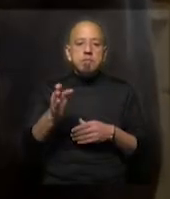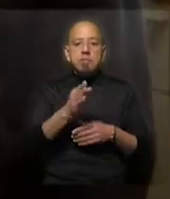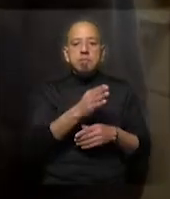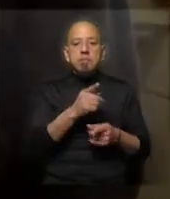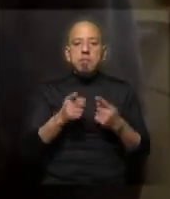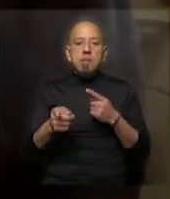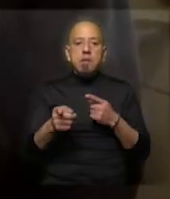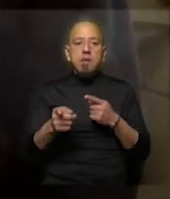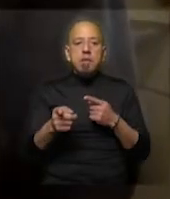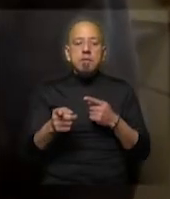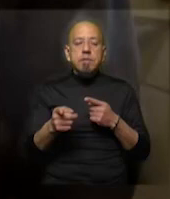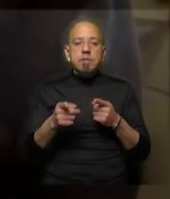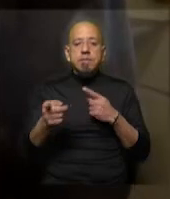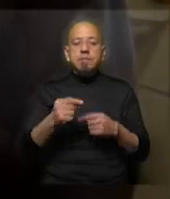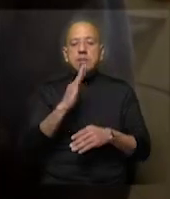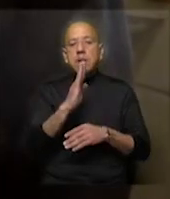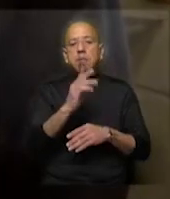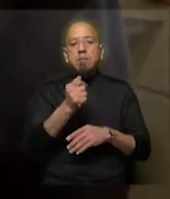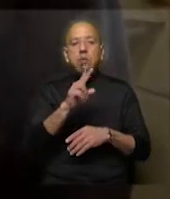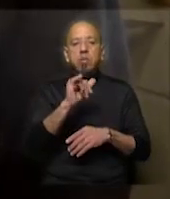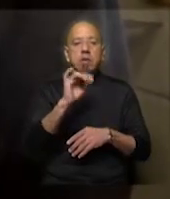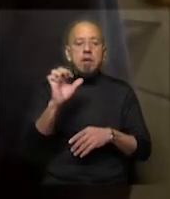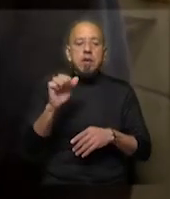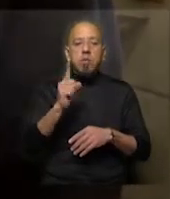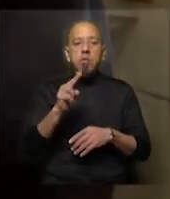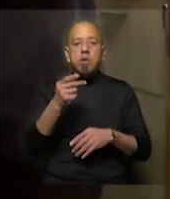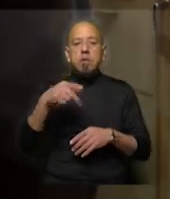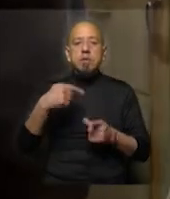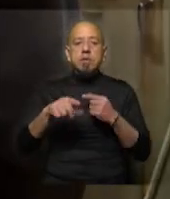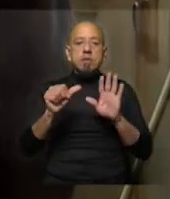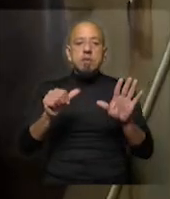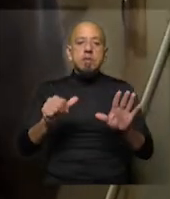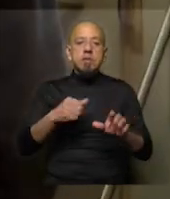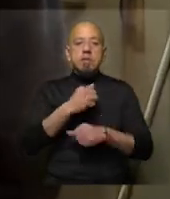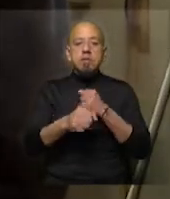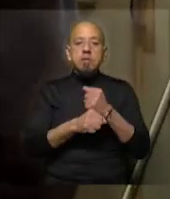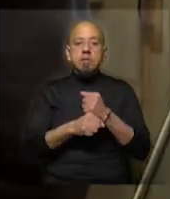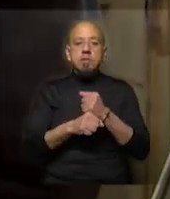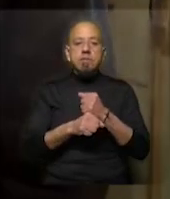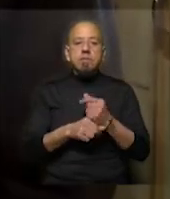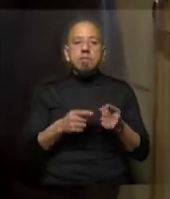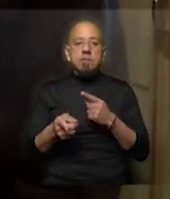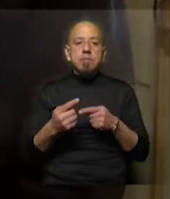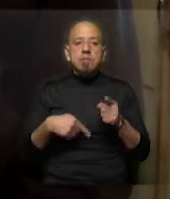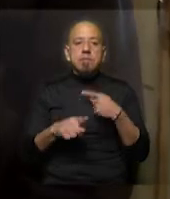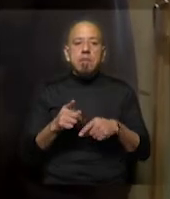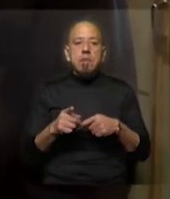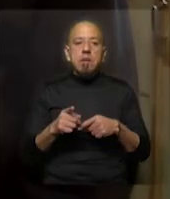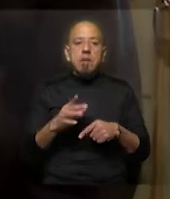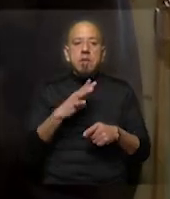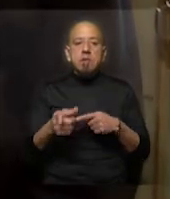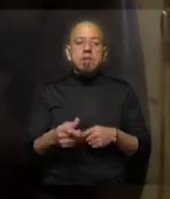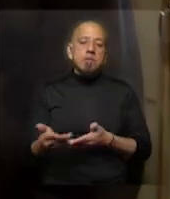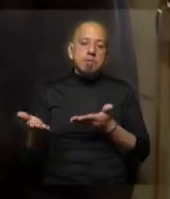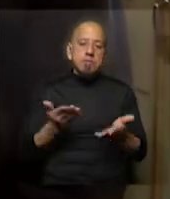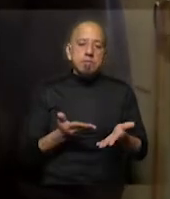el otro la tuvimos con una propuesta ahí en poliuana cumple seis años este 24 de agosto entonces en torno a ese festejo y a esa celebración es